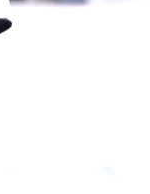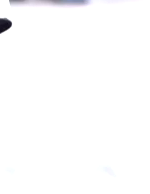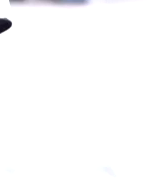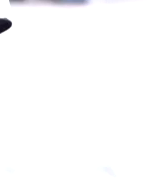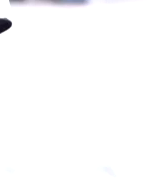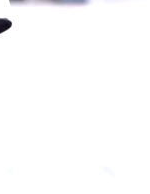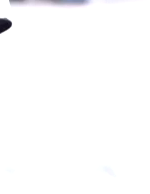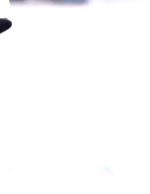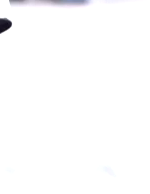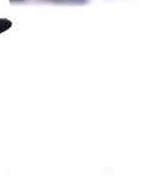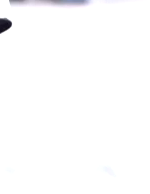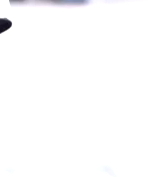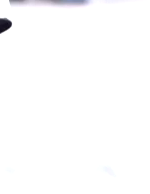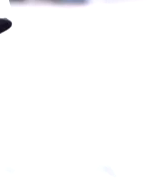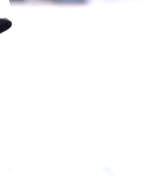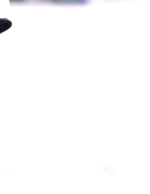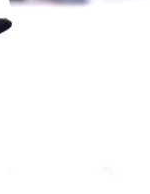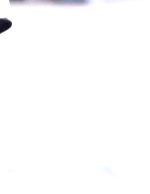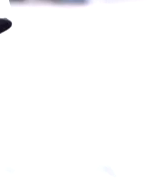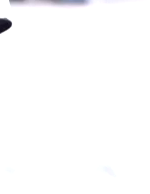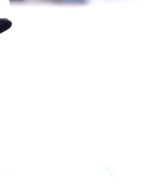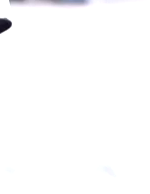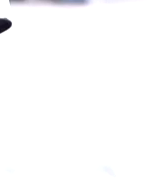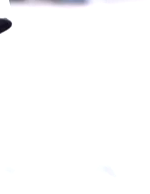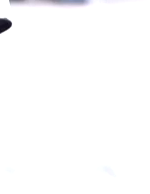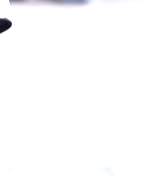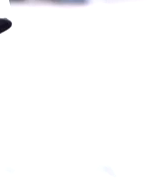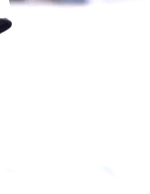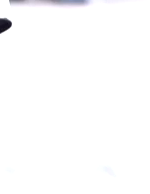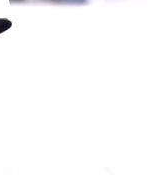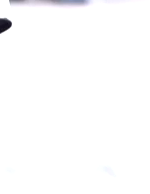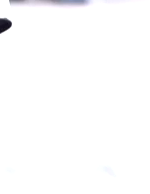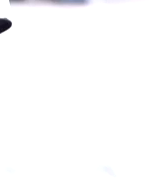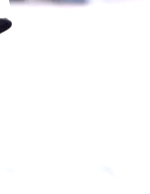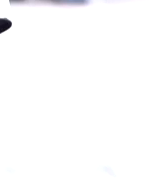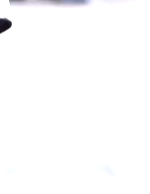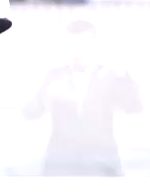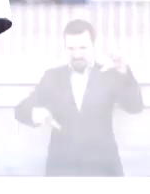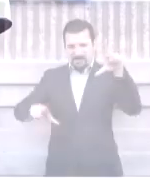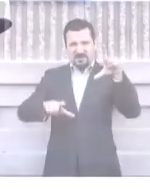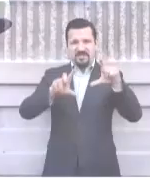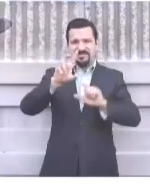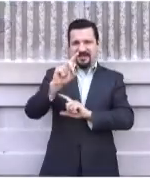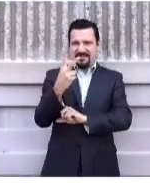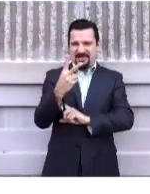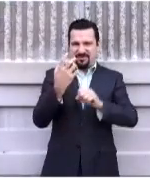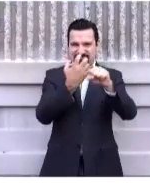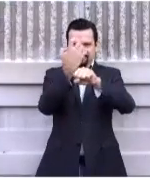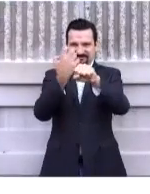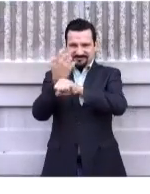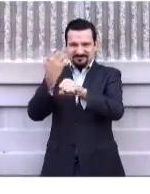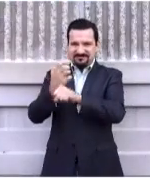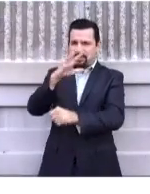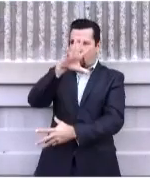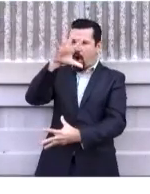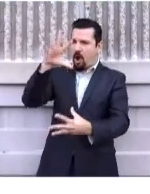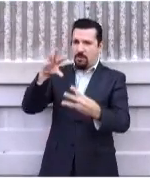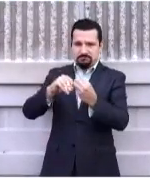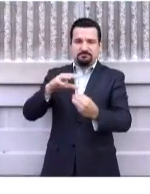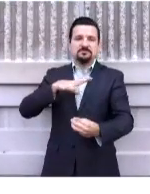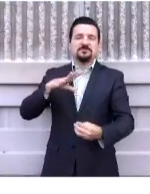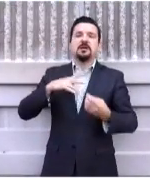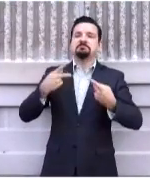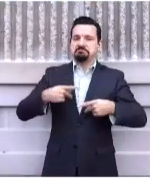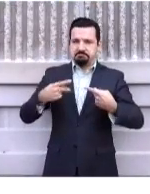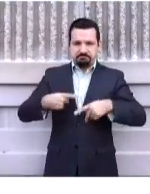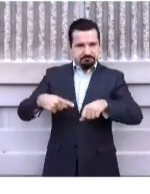el país. Todos los estados de la República Mexicana, los 32, reportan casos confirmados